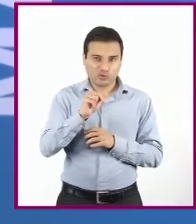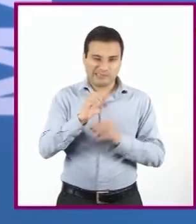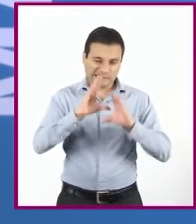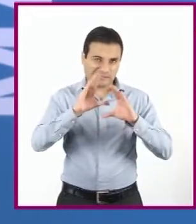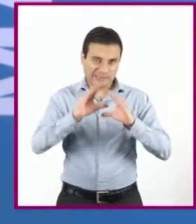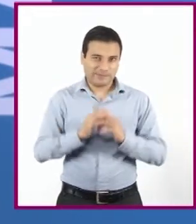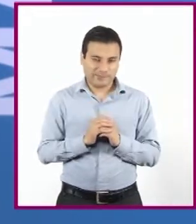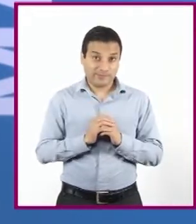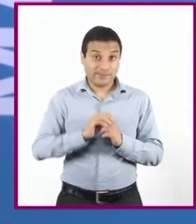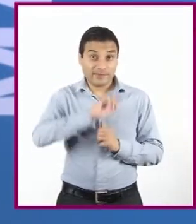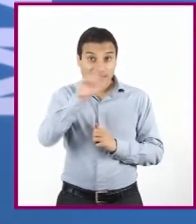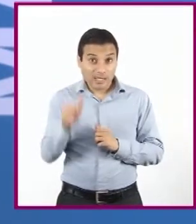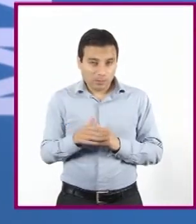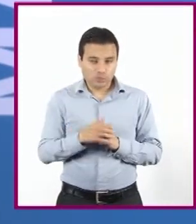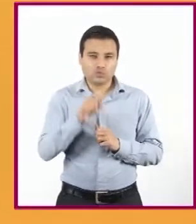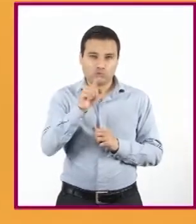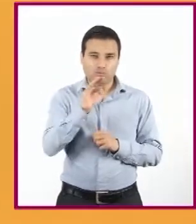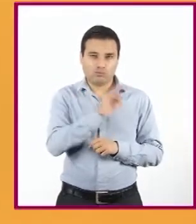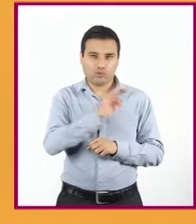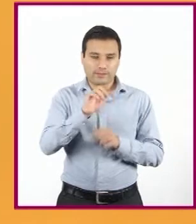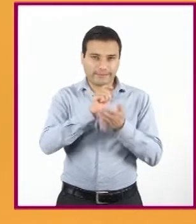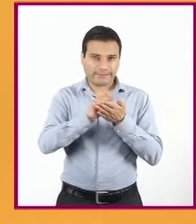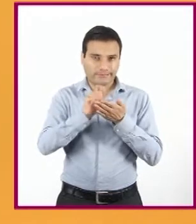cualquier término de la sucesión.